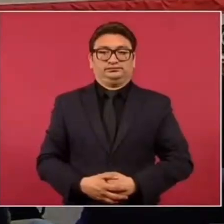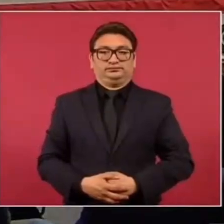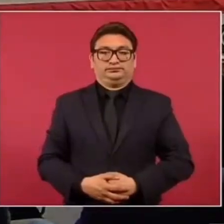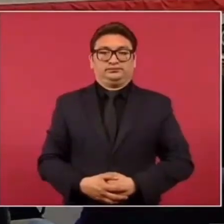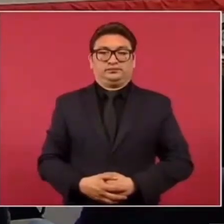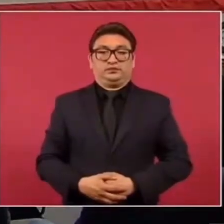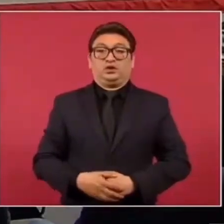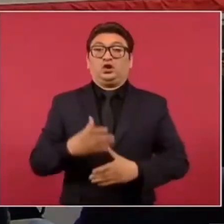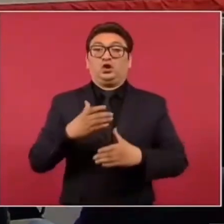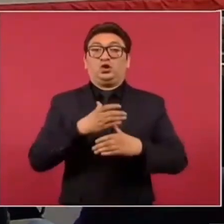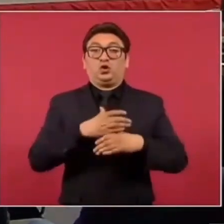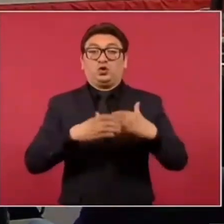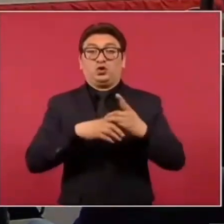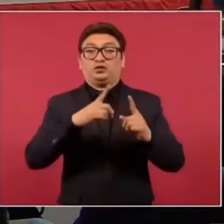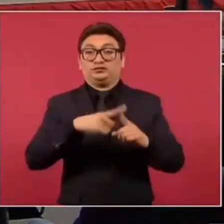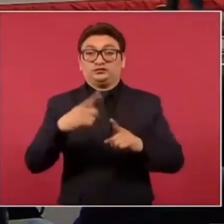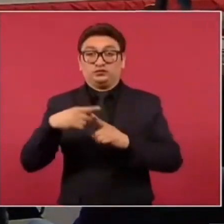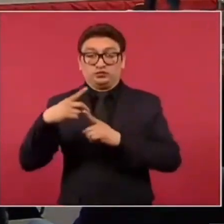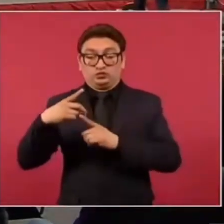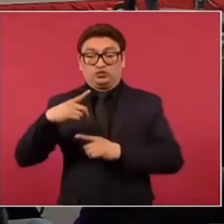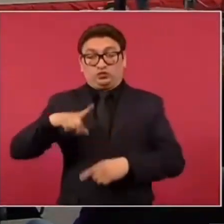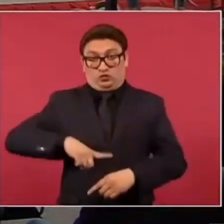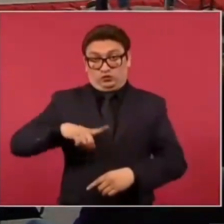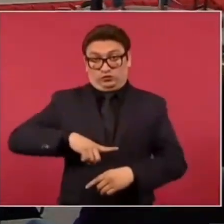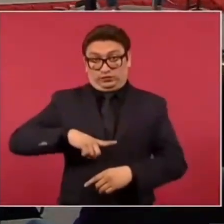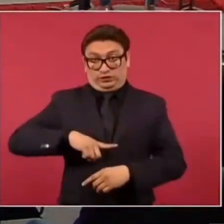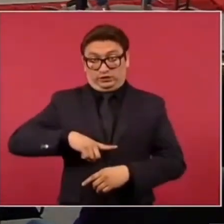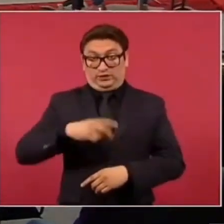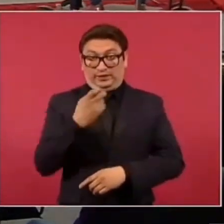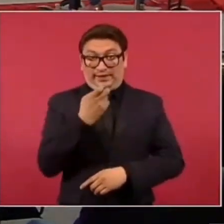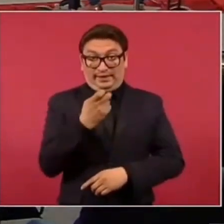lo público en privado. Eso es privatizar.